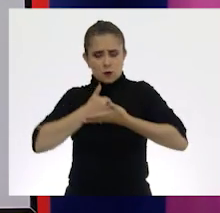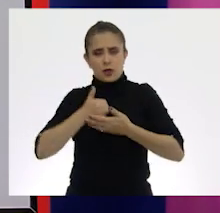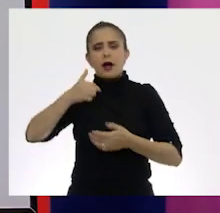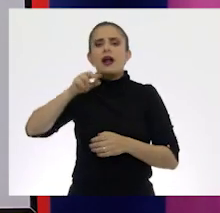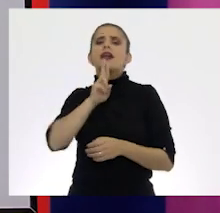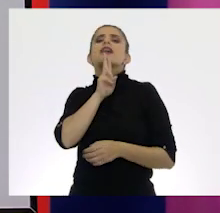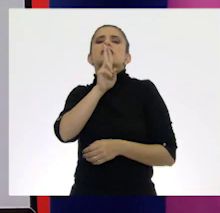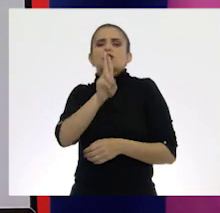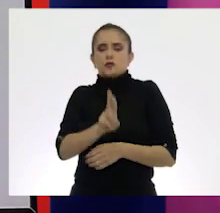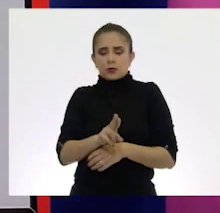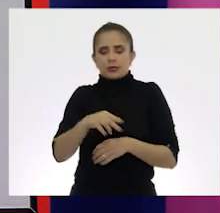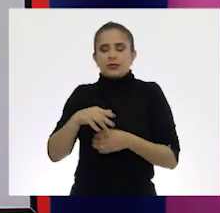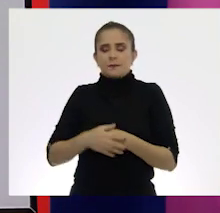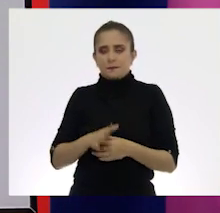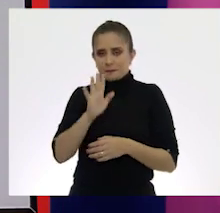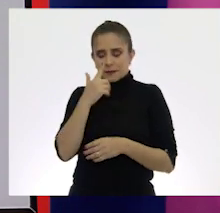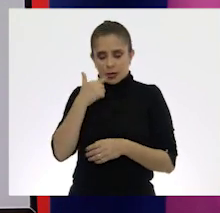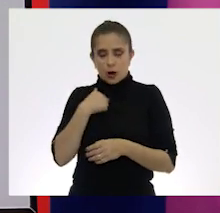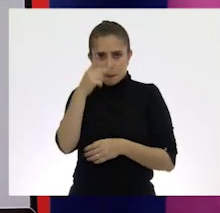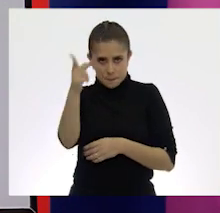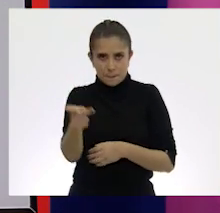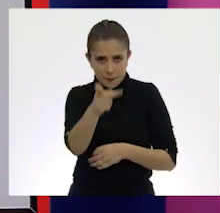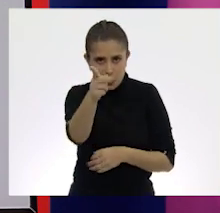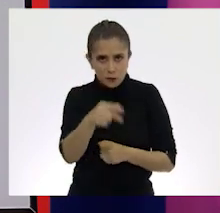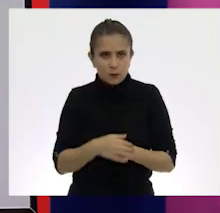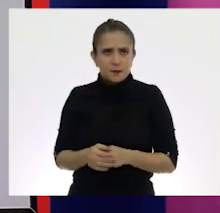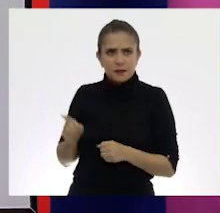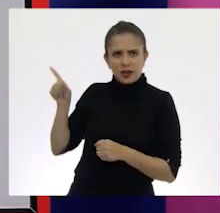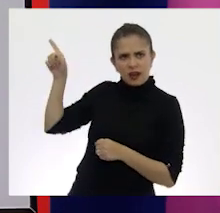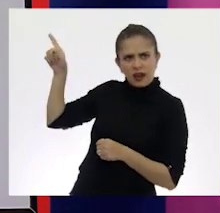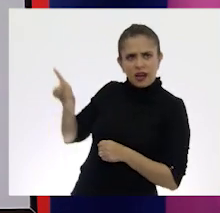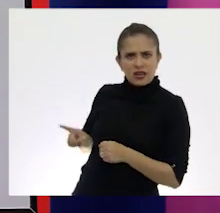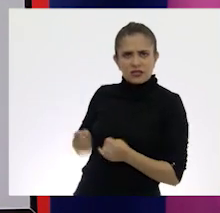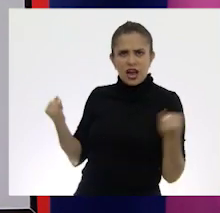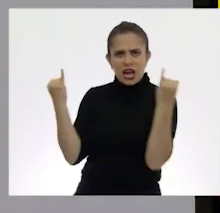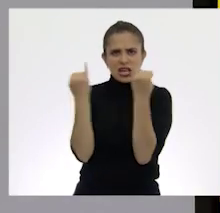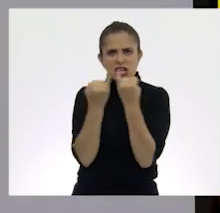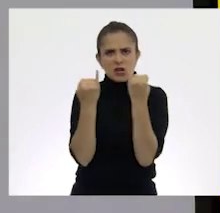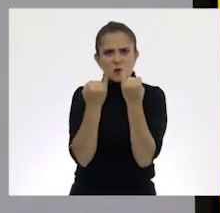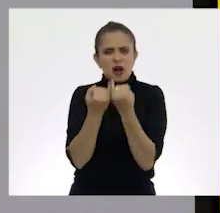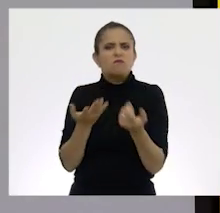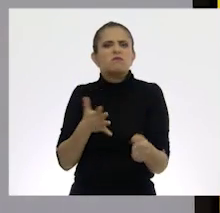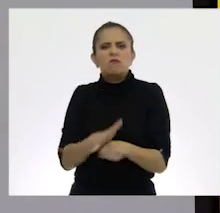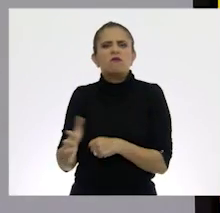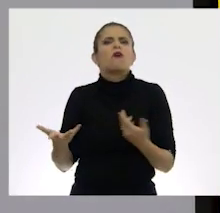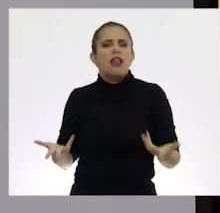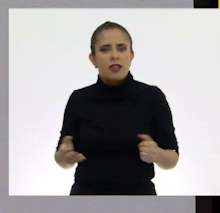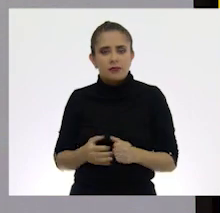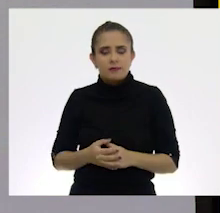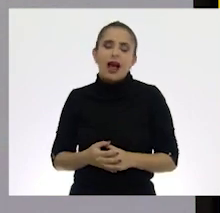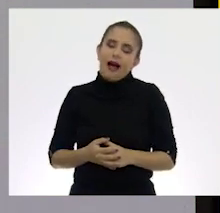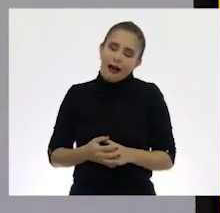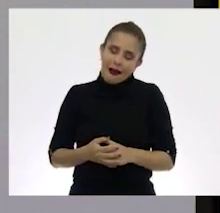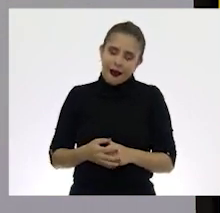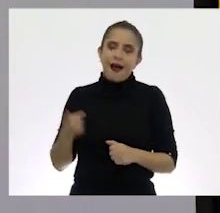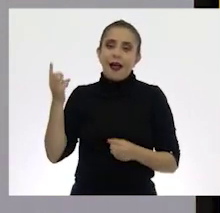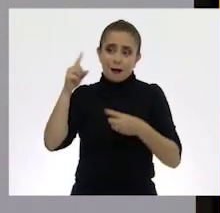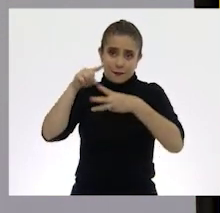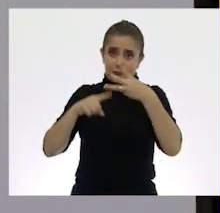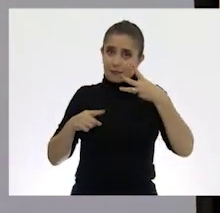pregunta. ¿Qué tienen en común estas tres figuras? Primero, que son un triángulo,